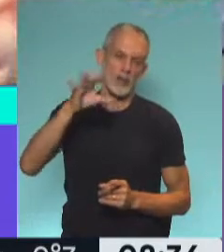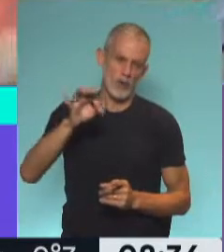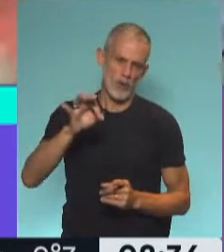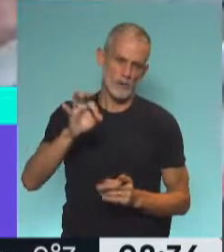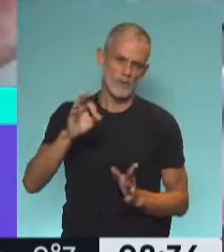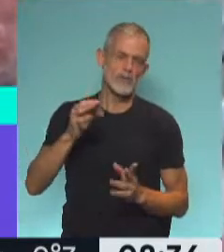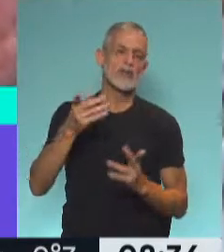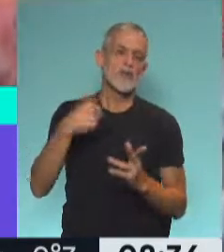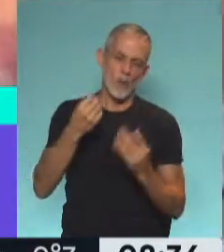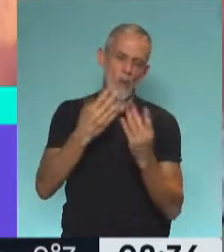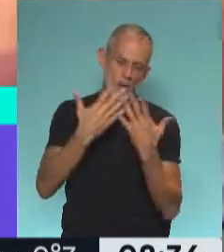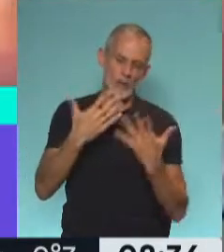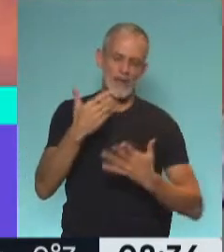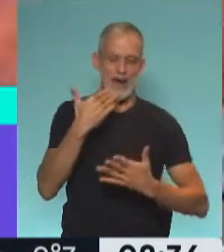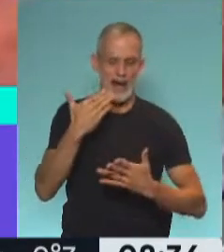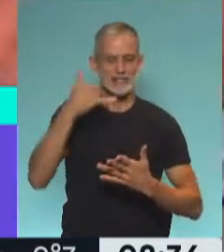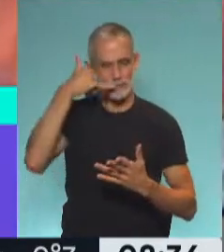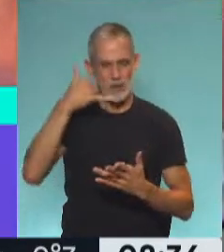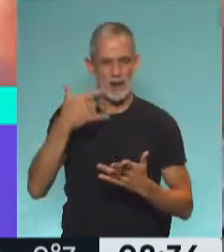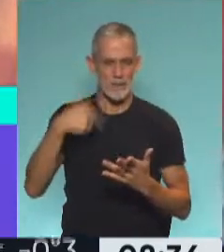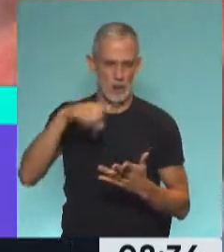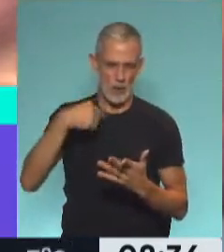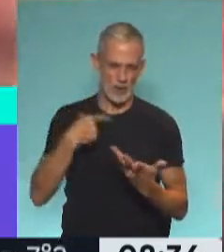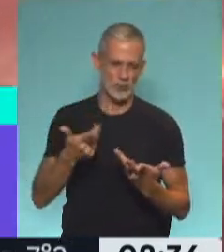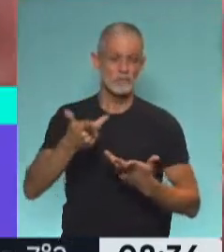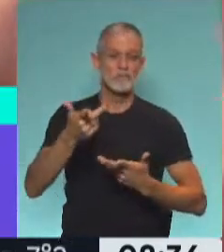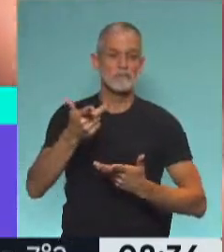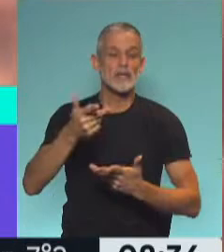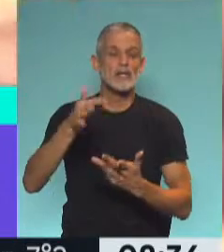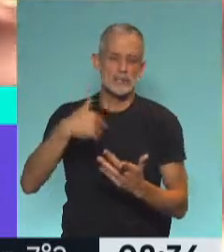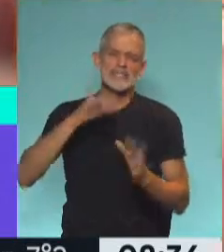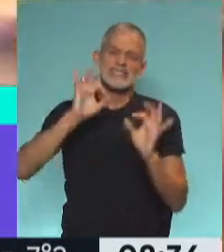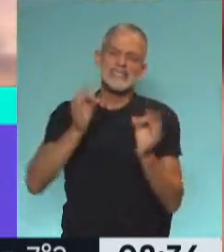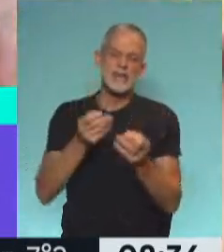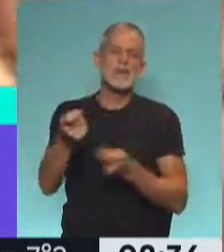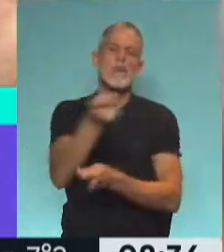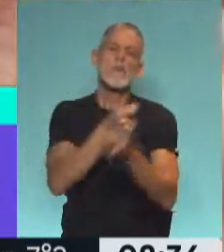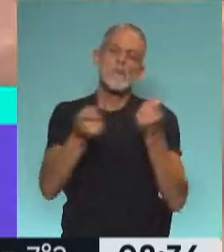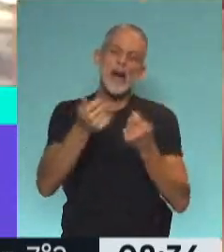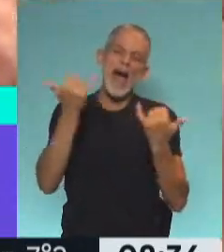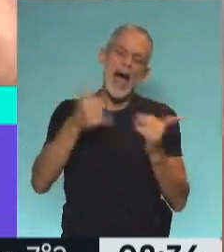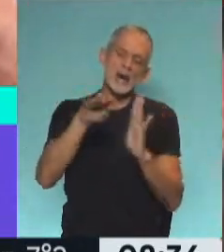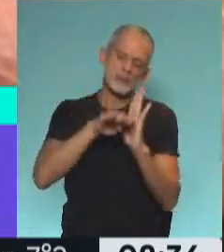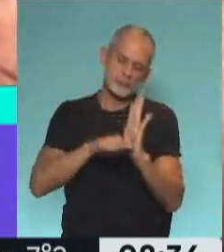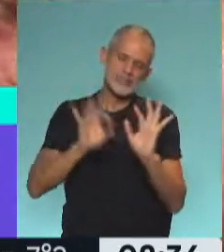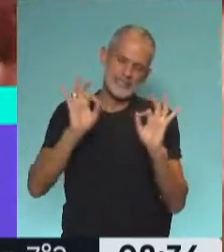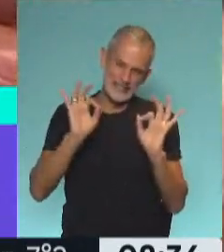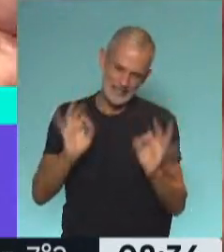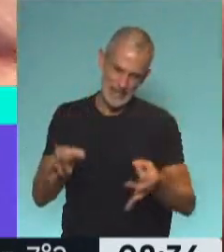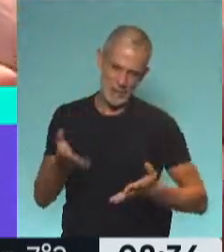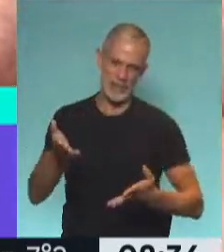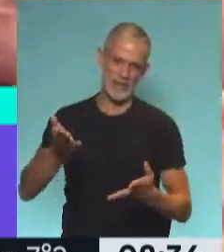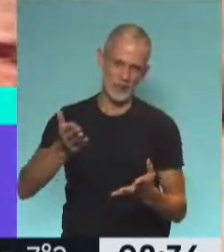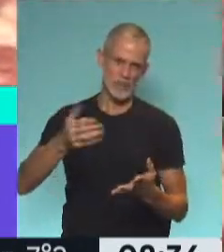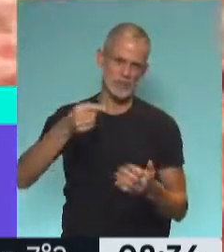sé qué. Buenos días, gracias por atendernos. Uno entiende, ¿no?, que el mercado de la carne tiene sus propias reglas y de esto venimos hablando, ¿no?, en